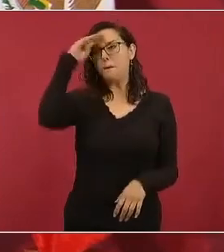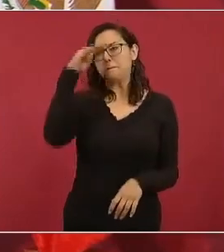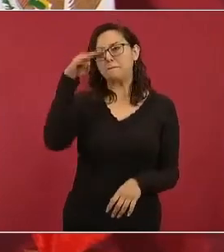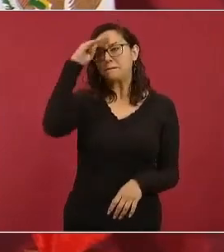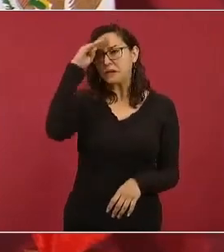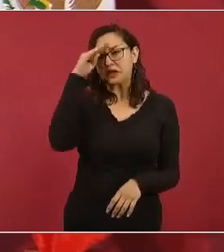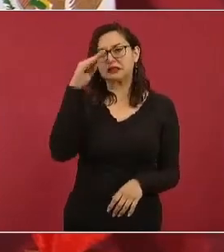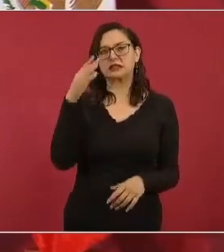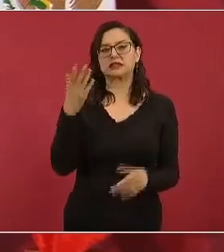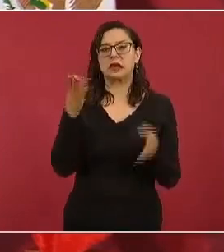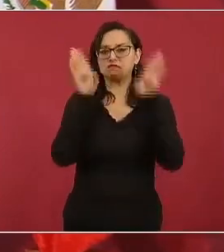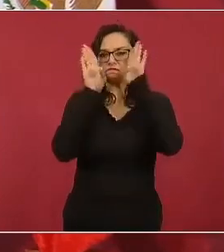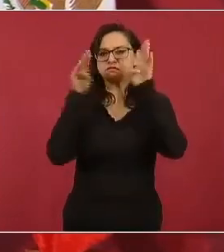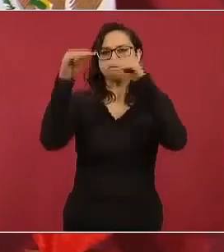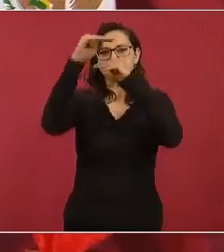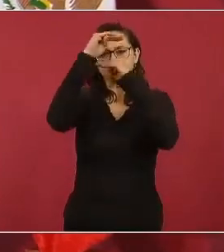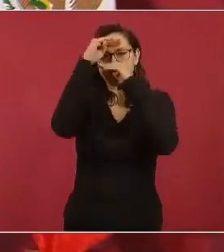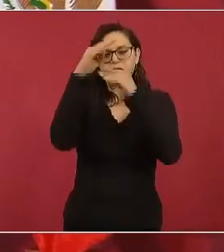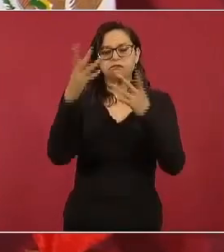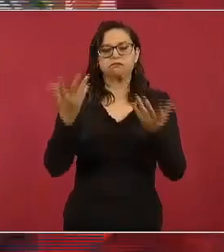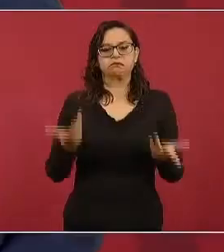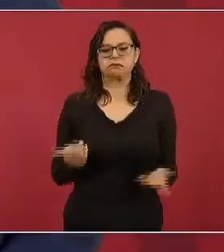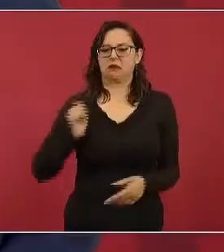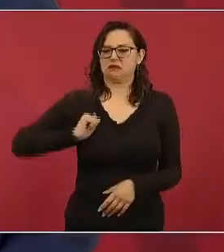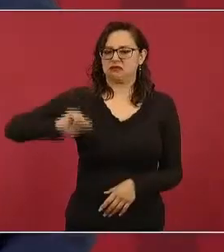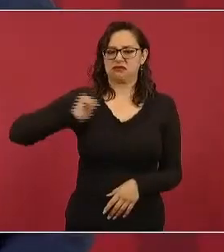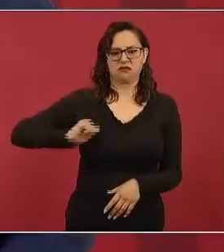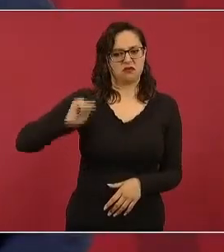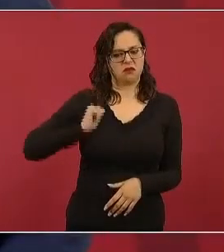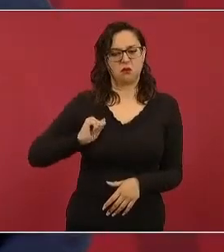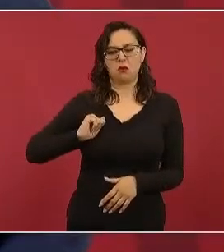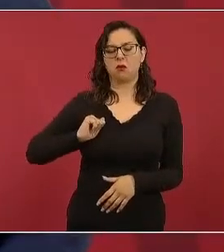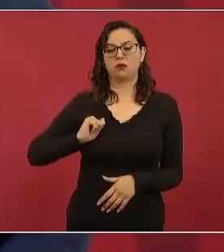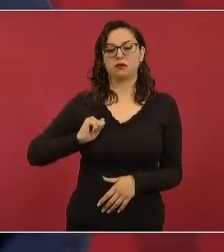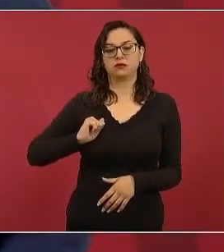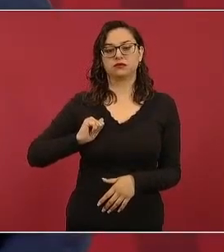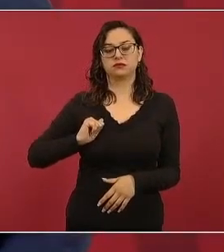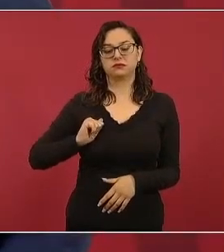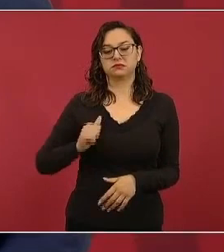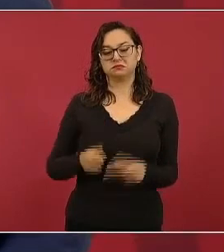pensamiento conservador, retrógrada?